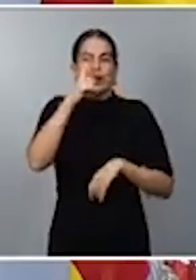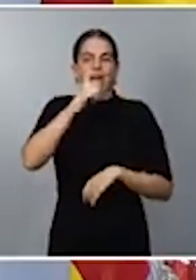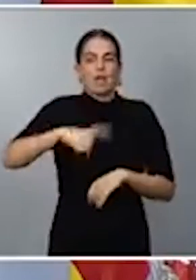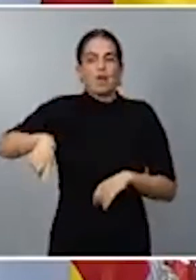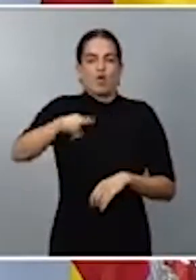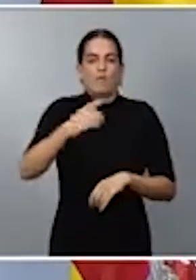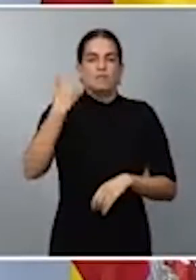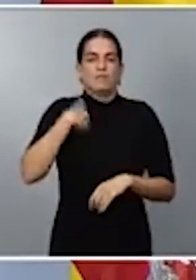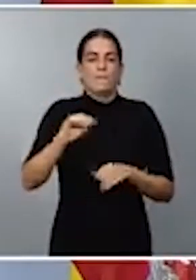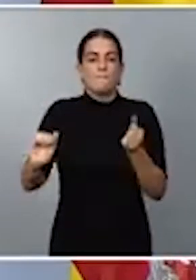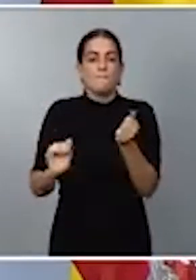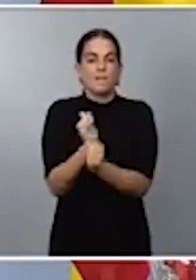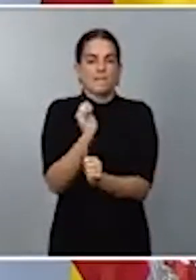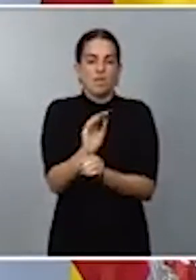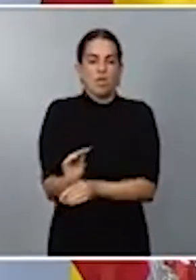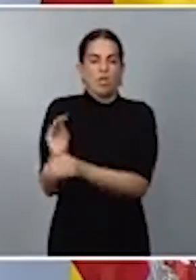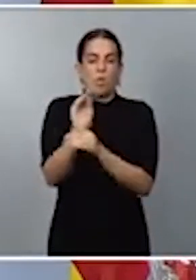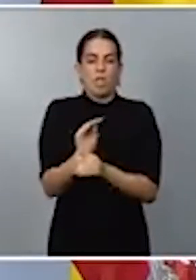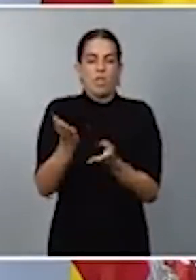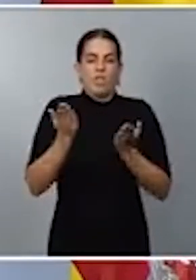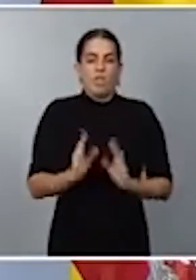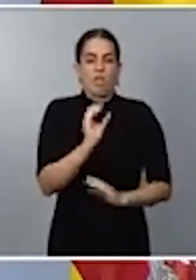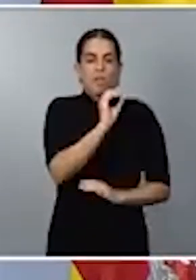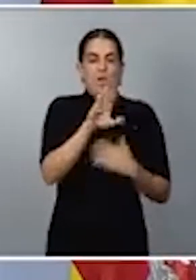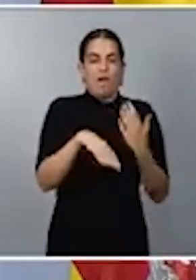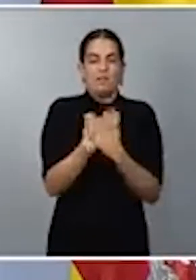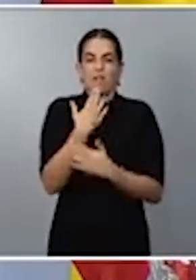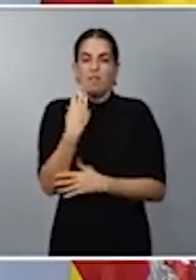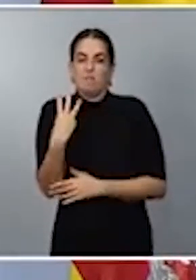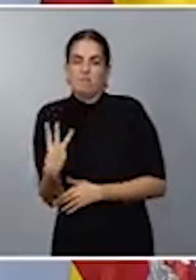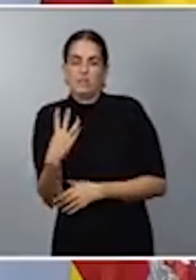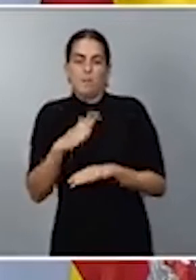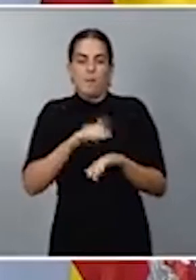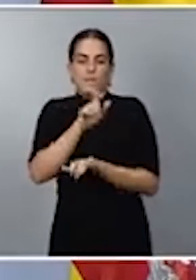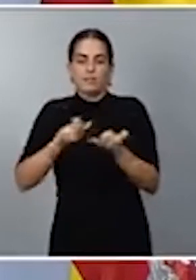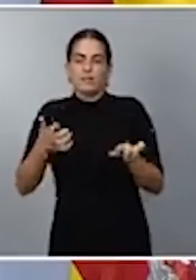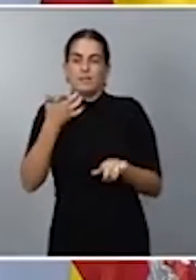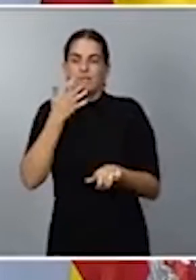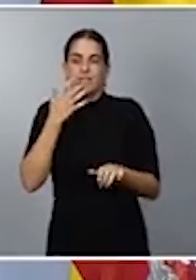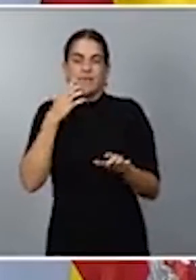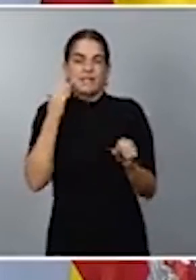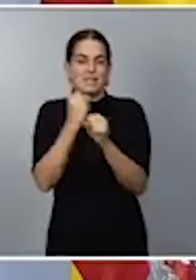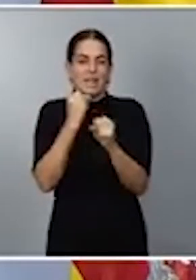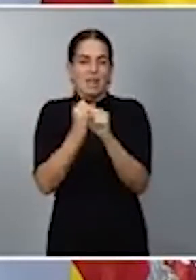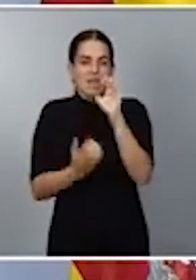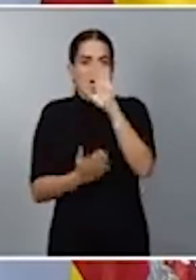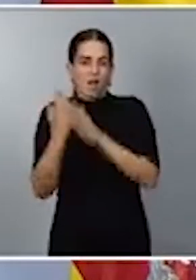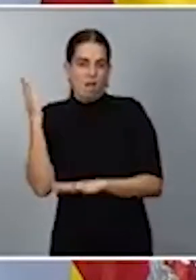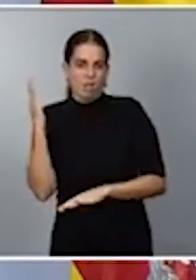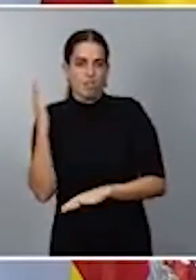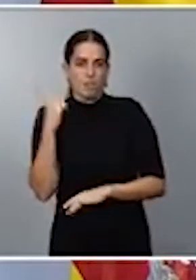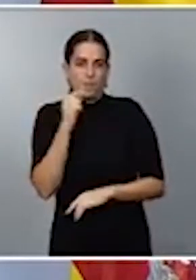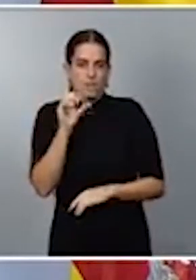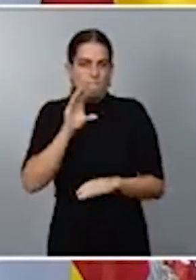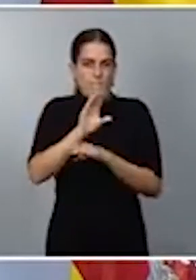una prestación por crianza de hijos de 0 a 3 años para las personas que están trabajando y durante el tiempo